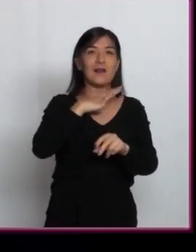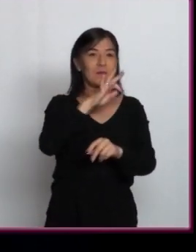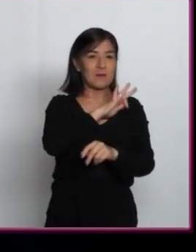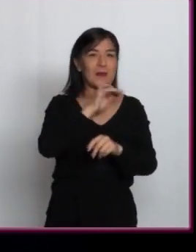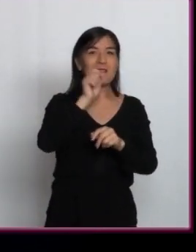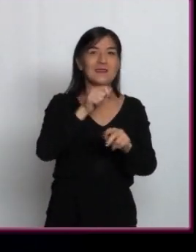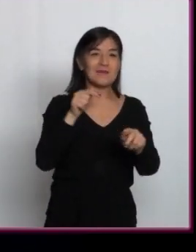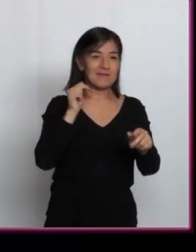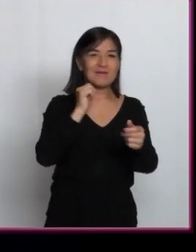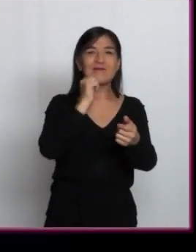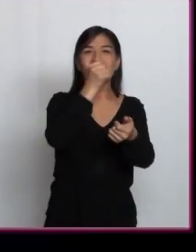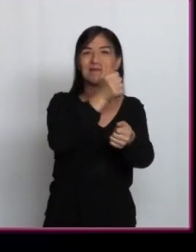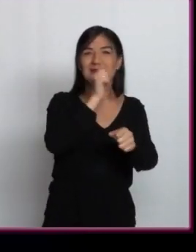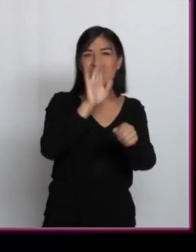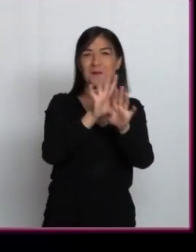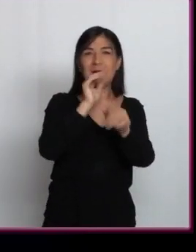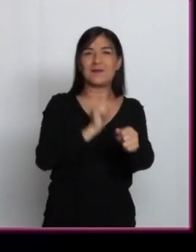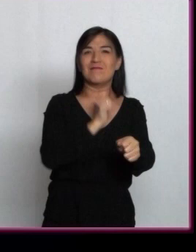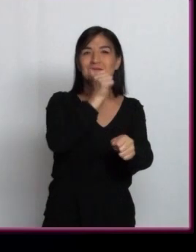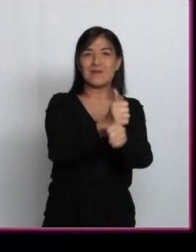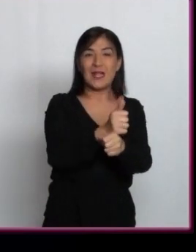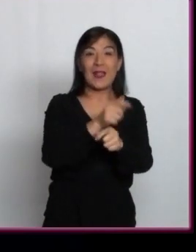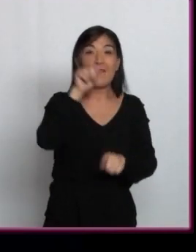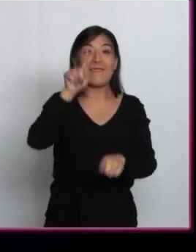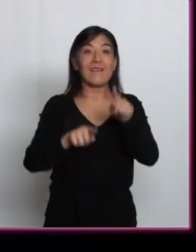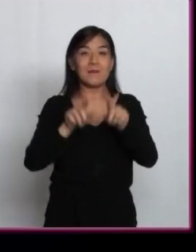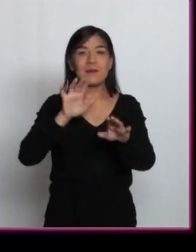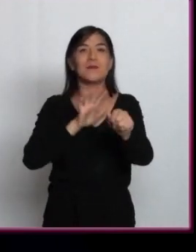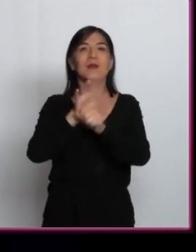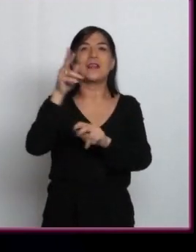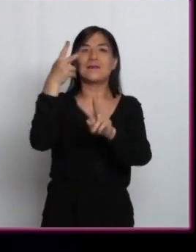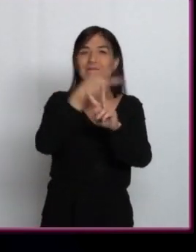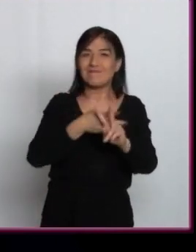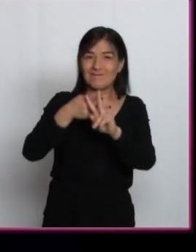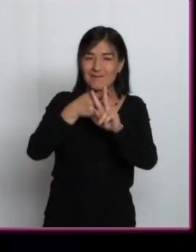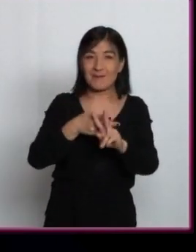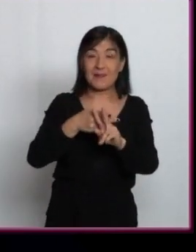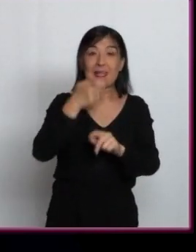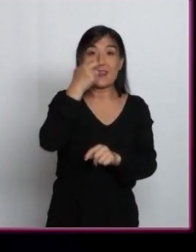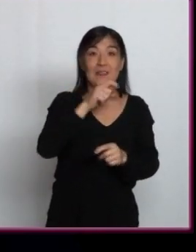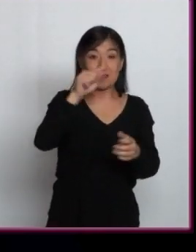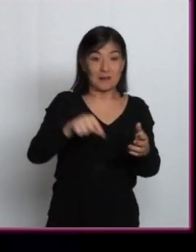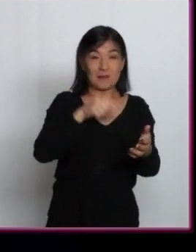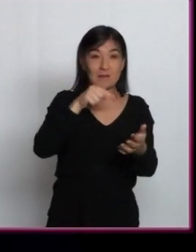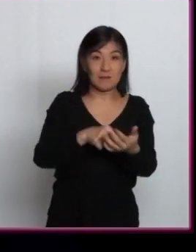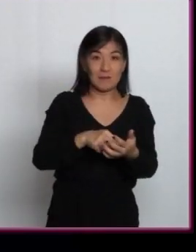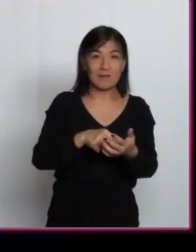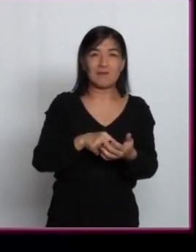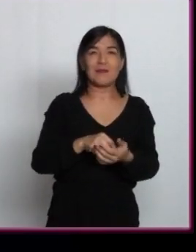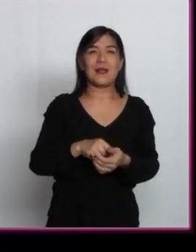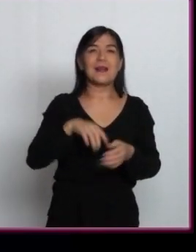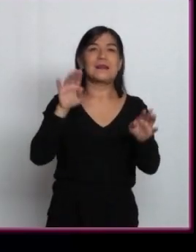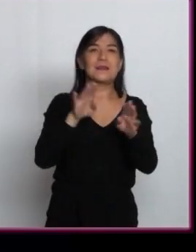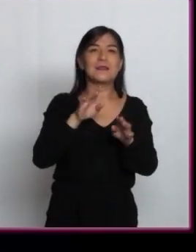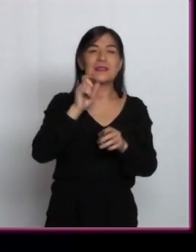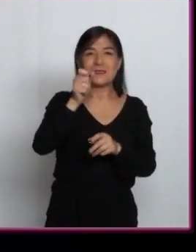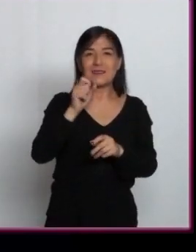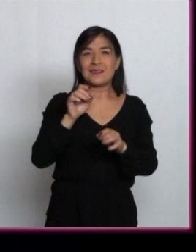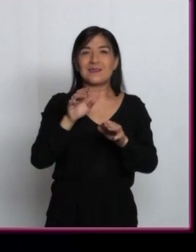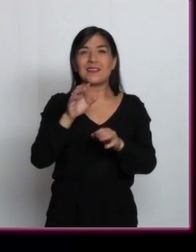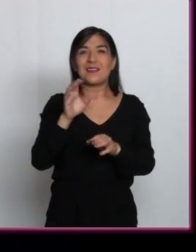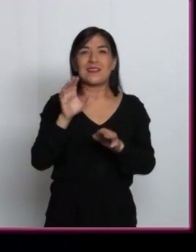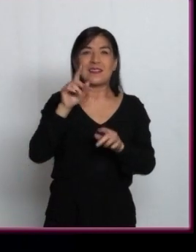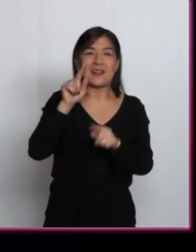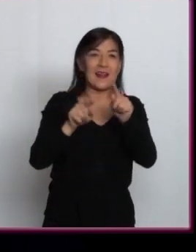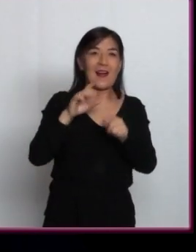del tamaño de la estrella, dependiendo de la emisión de la estrella. Y en estas zonas la temperatura es tal